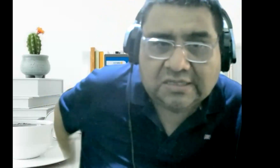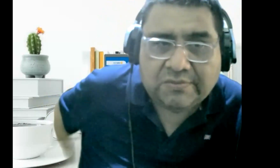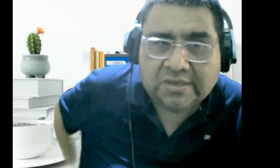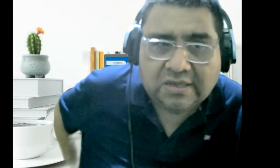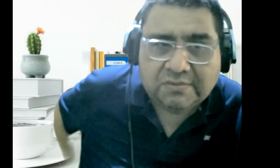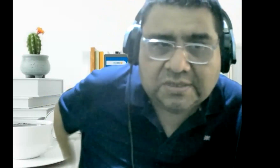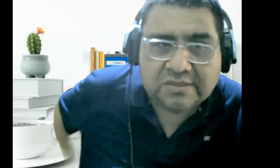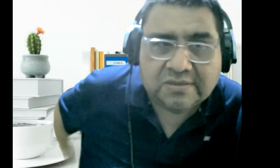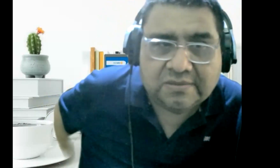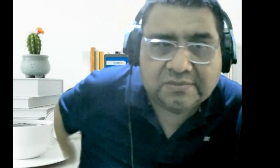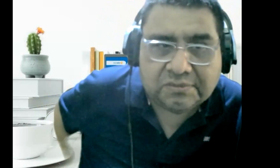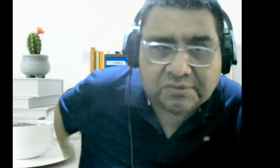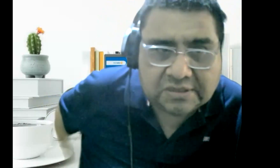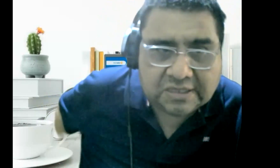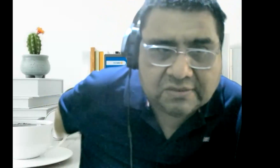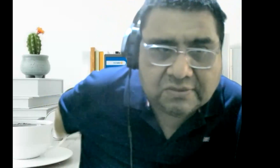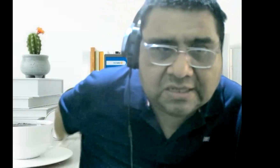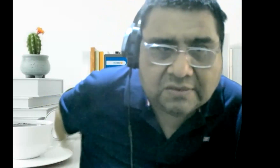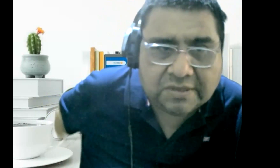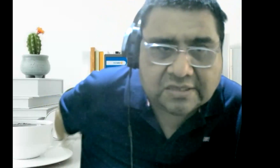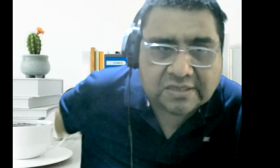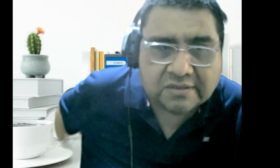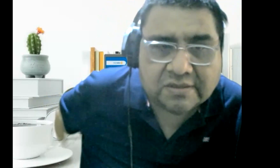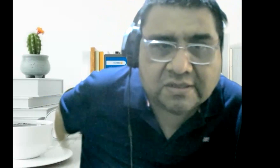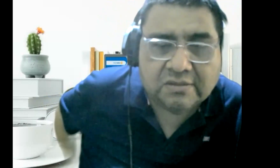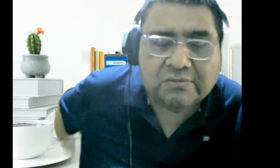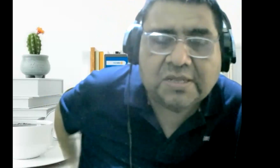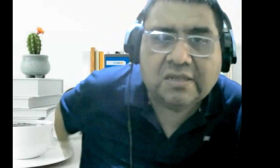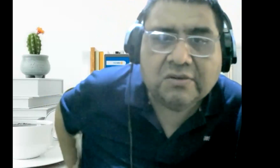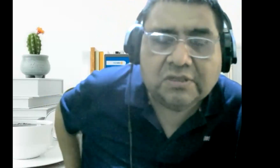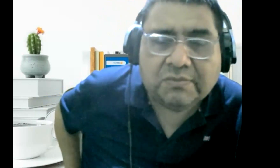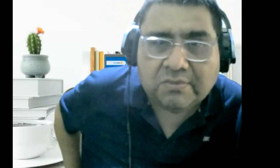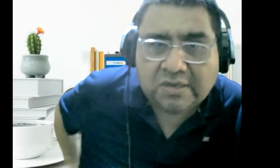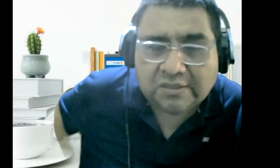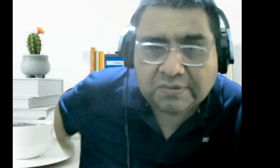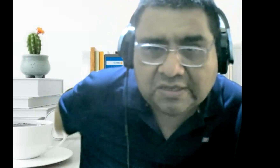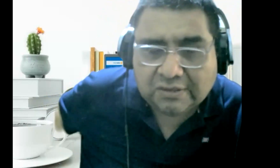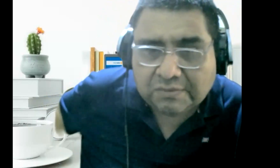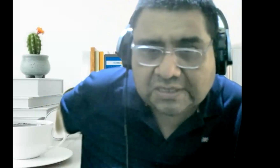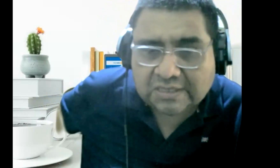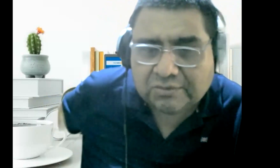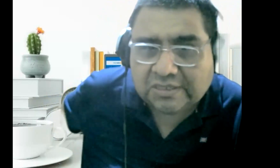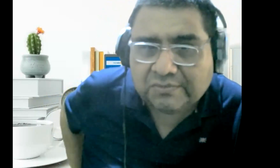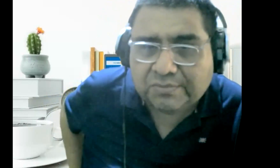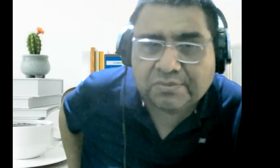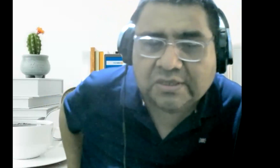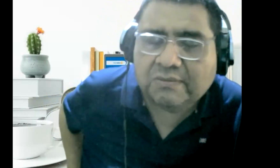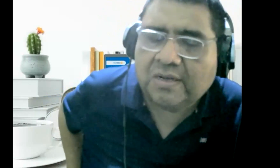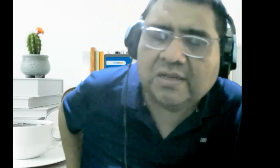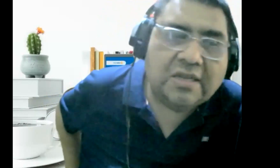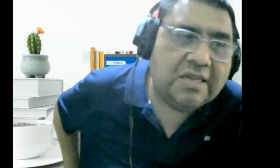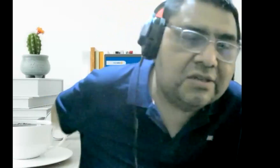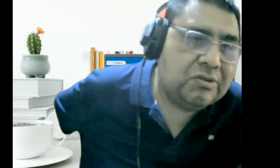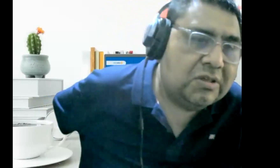envoltura y el examen, nada más. No hay nada más que hacer. Entonces mañana terminamos la teoría, así que lo vamos a hacer recontra rápido,